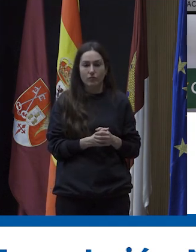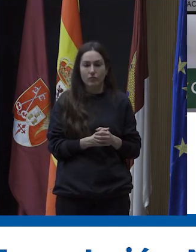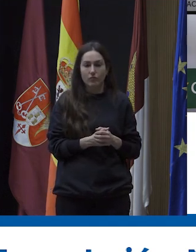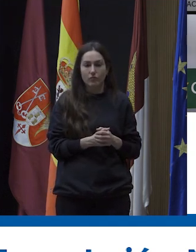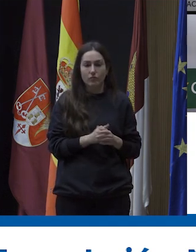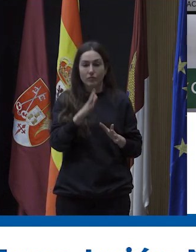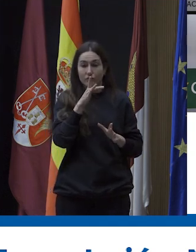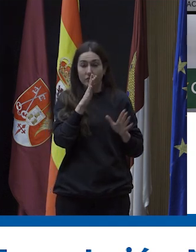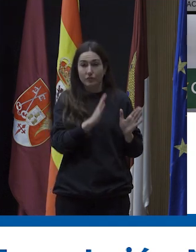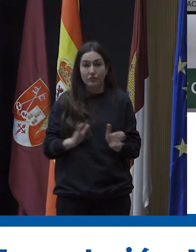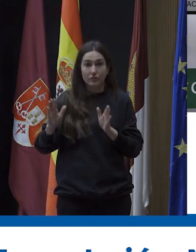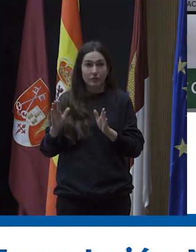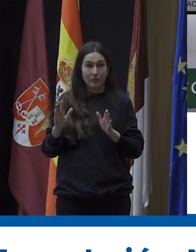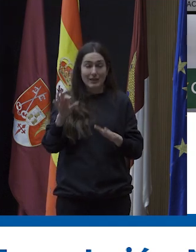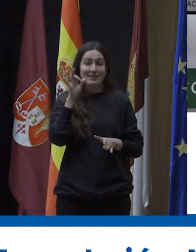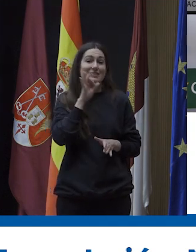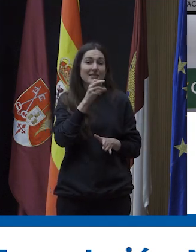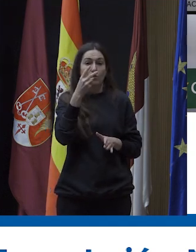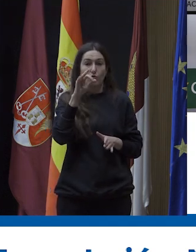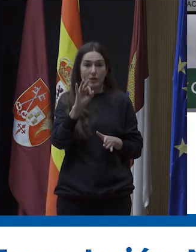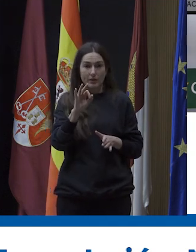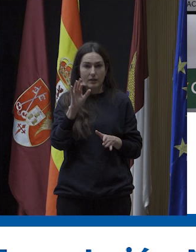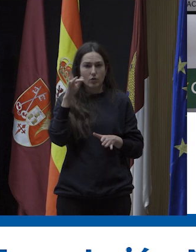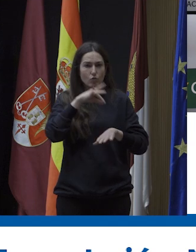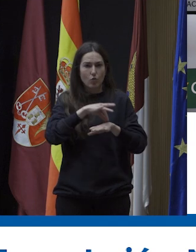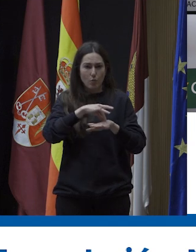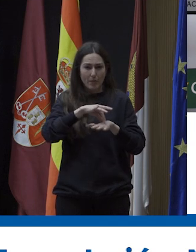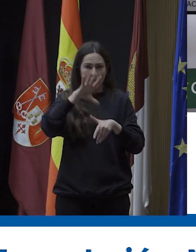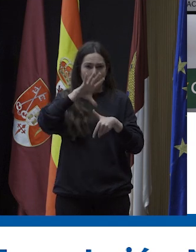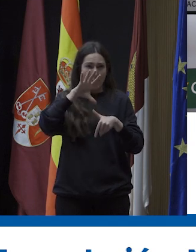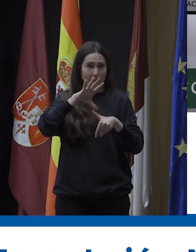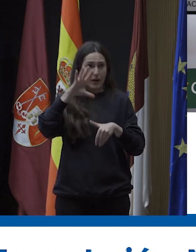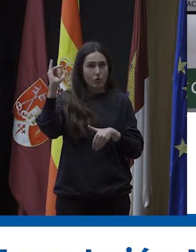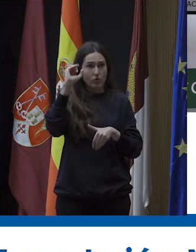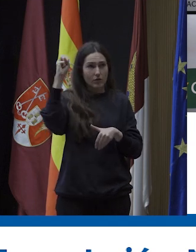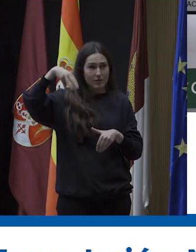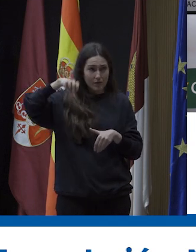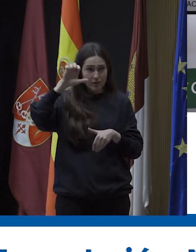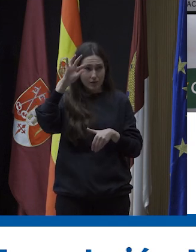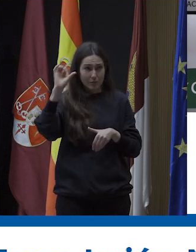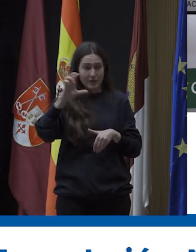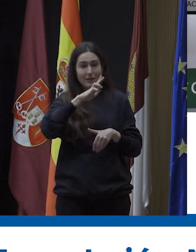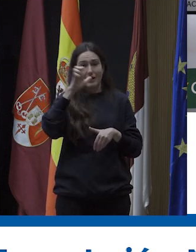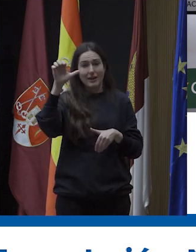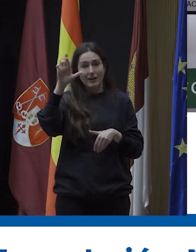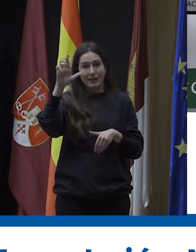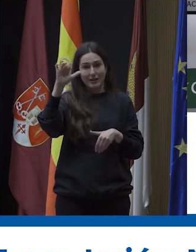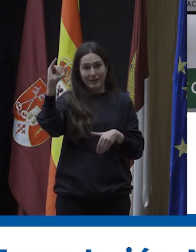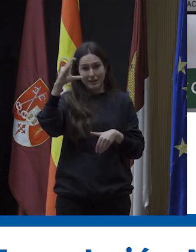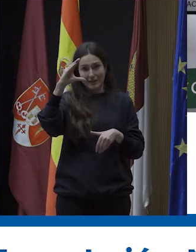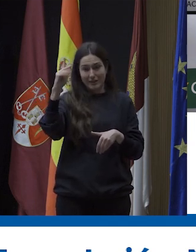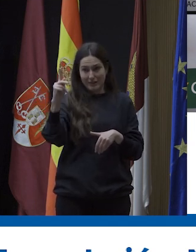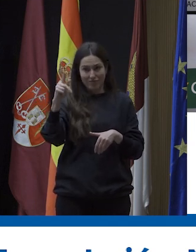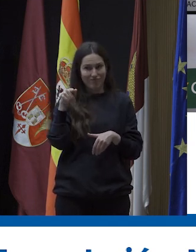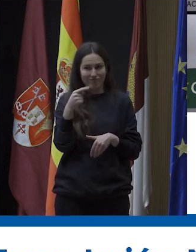Pasamos ya, digamos, a principios del siglo XX. Este es un médico americano, James Herrick, que también hace una recopilación. Aquí cada vez tenían más claro que